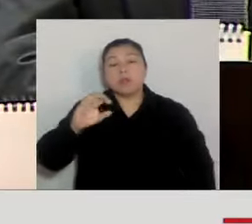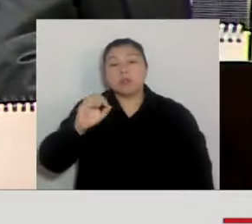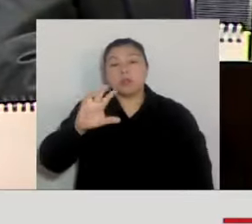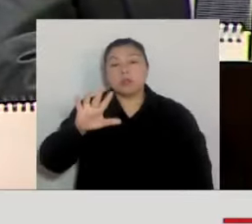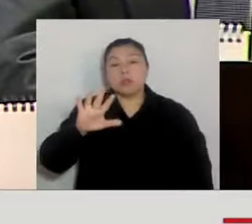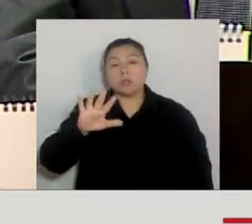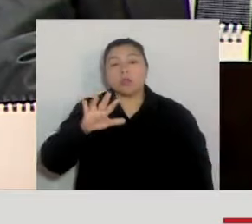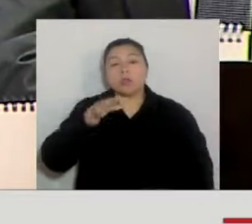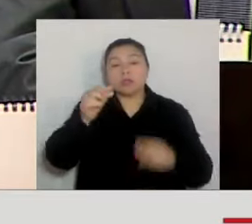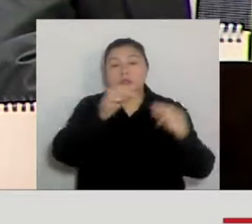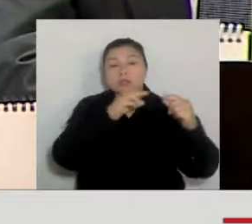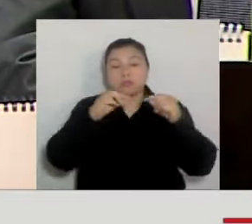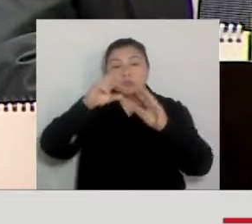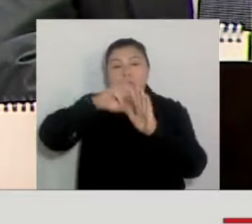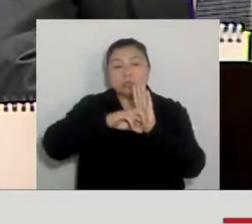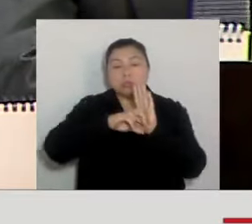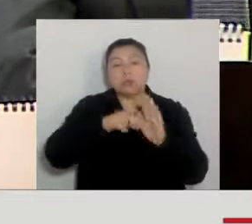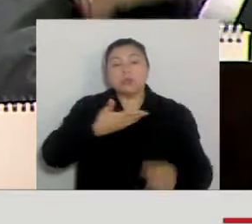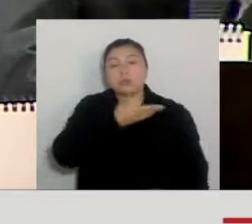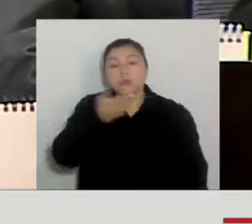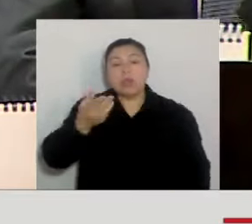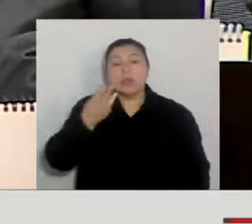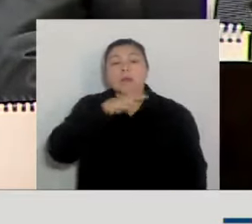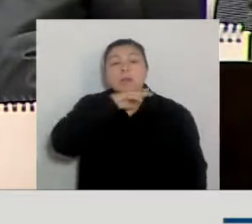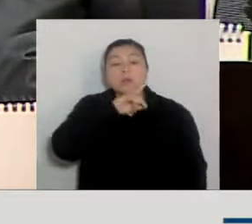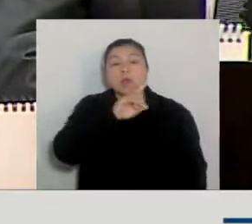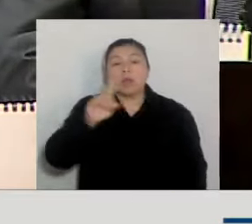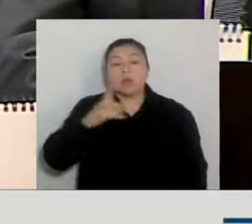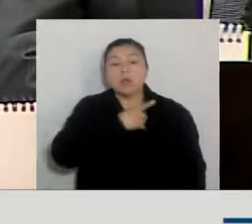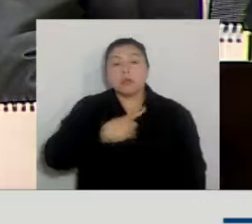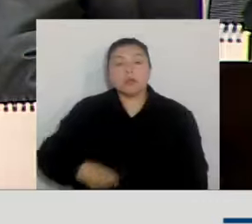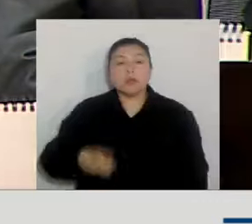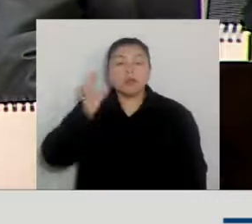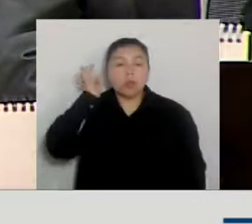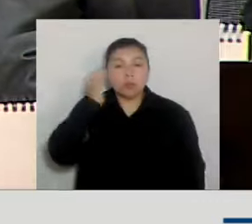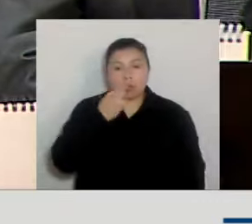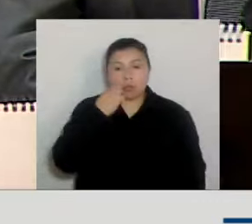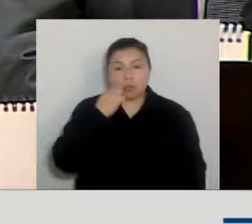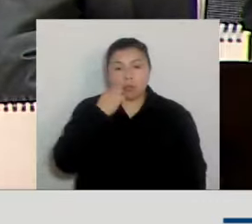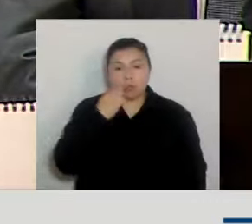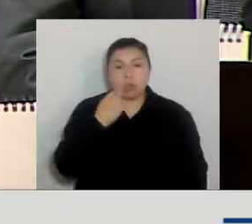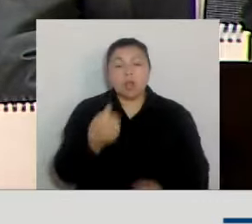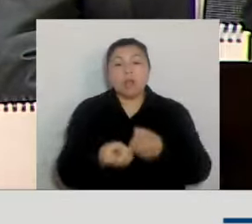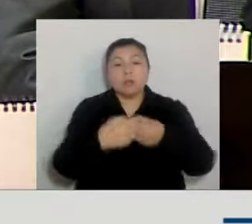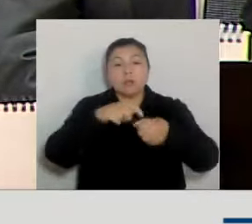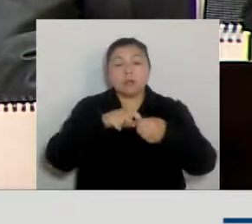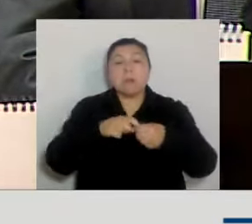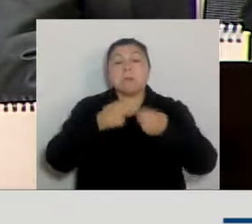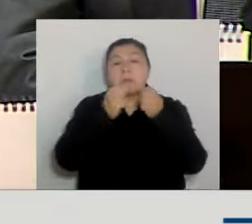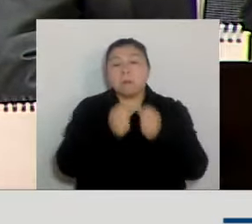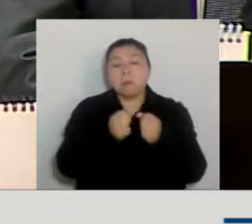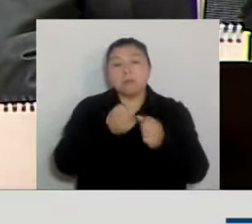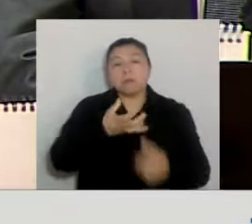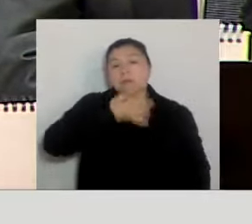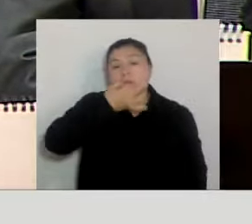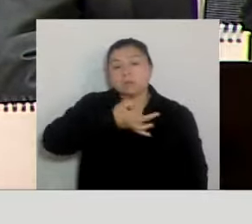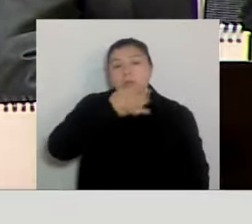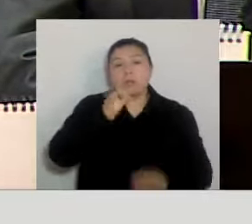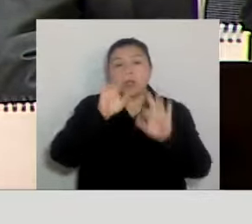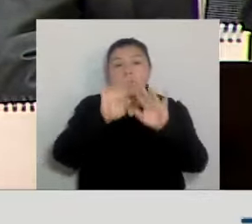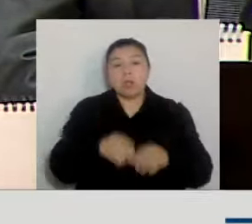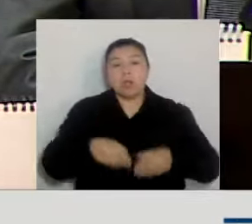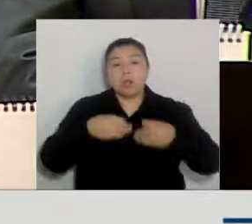la discusión de este proyecto se otorgarán 3 minutos a cada diputada y diputado que se inscriba para hacer uso de la palabra rinde el informe de